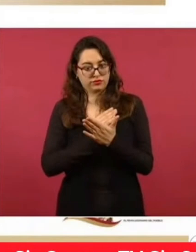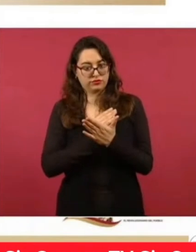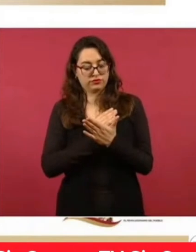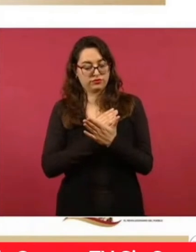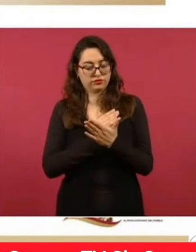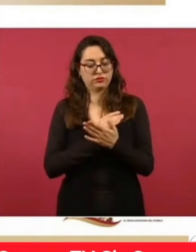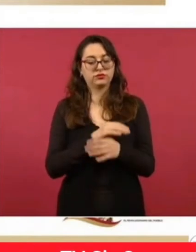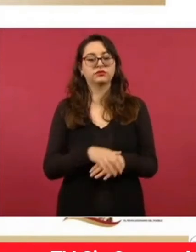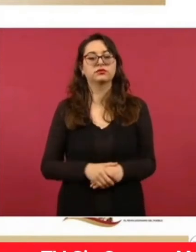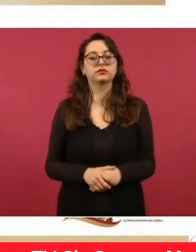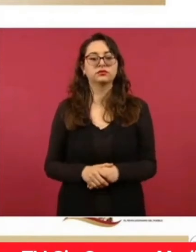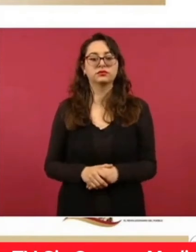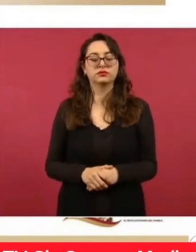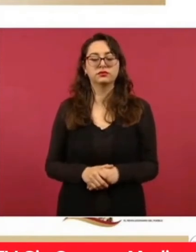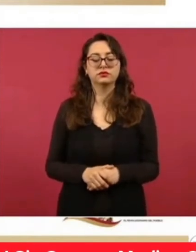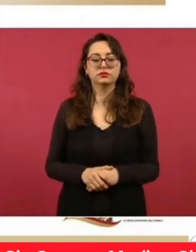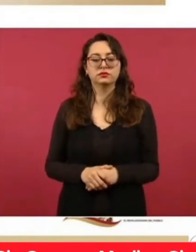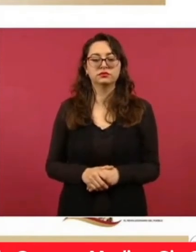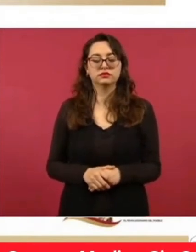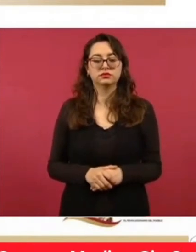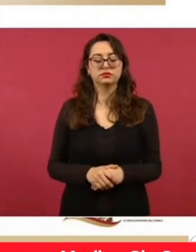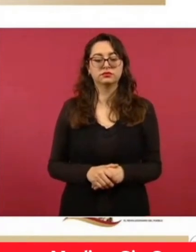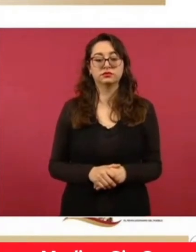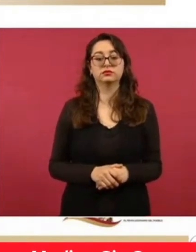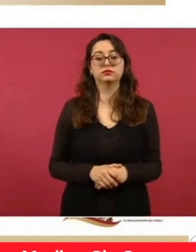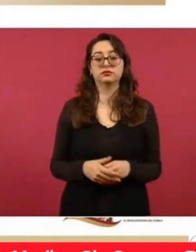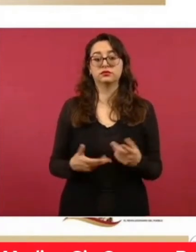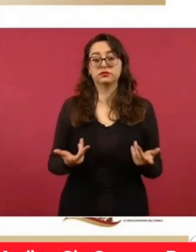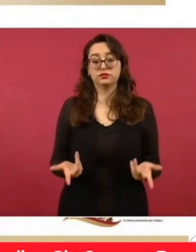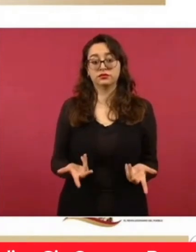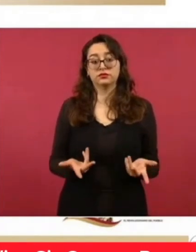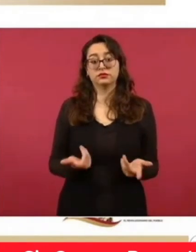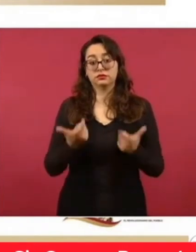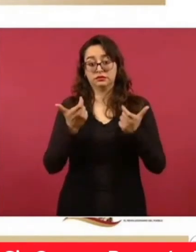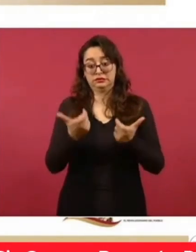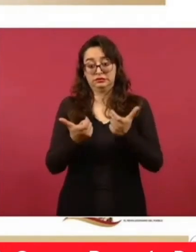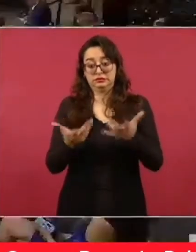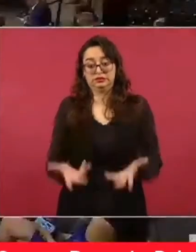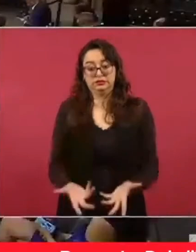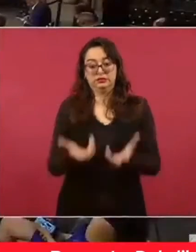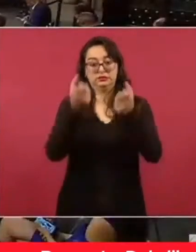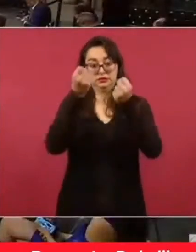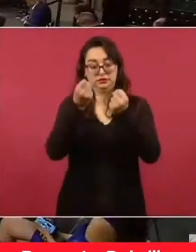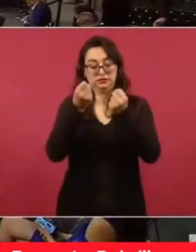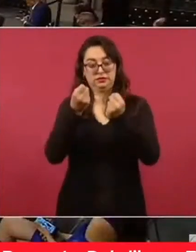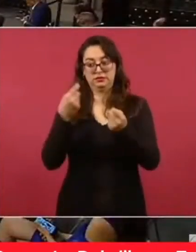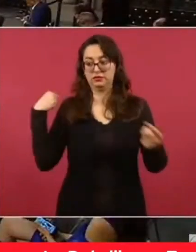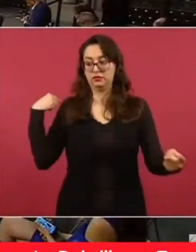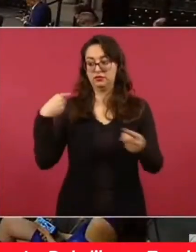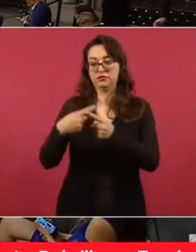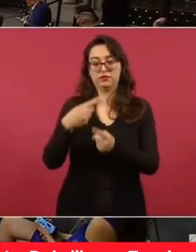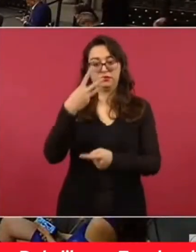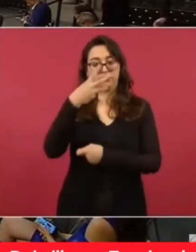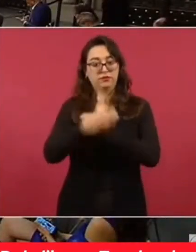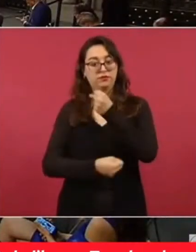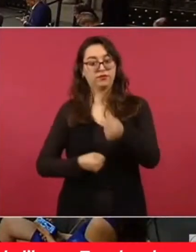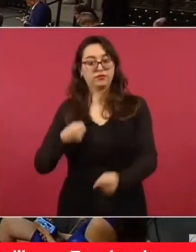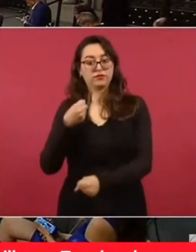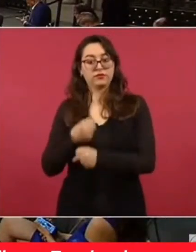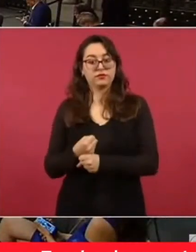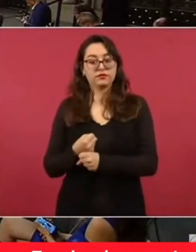de la administración y esto lleva ahorro estimado del inicio de la Administración